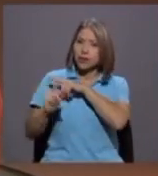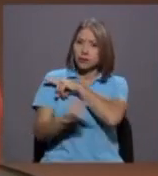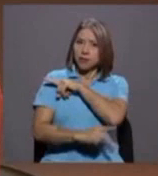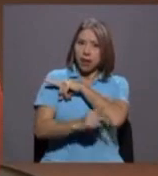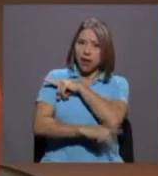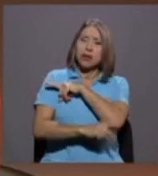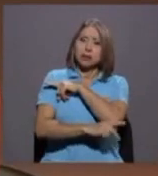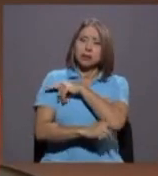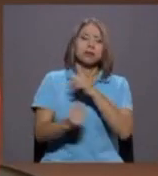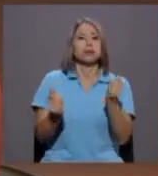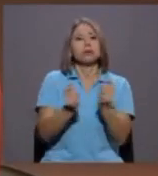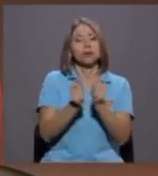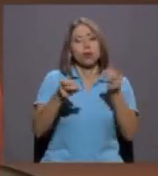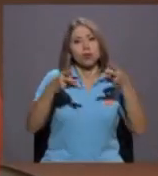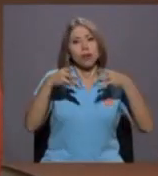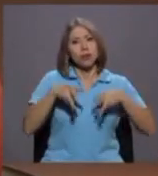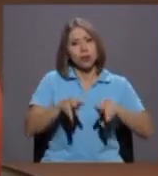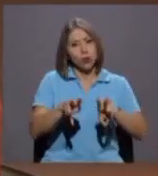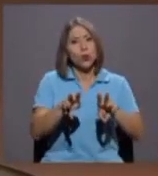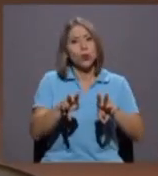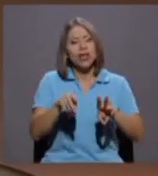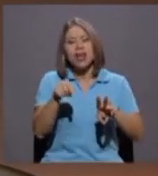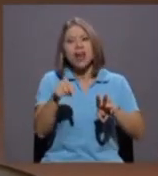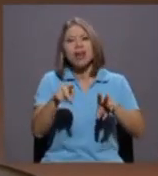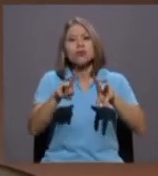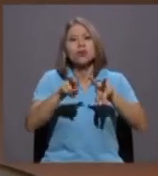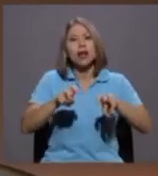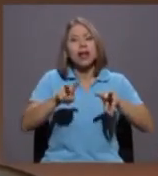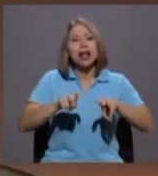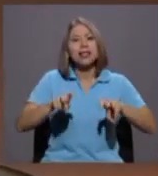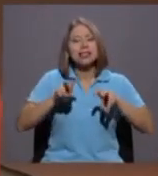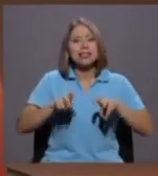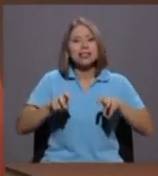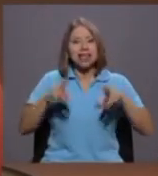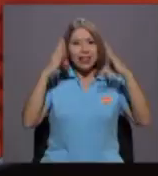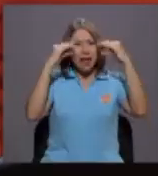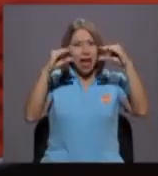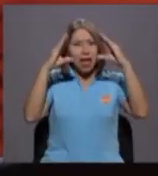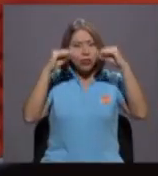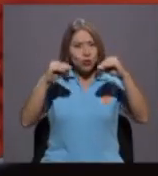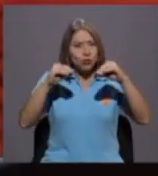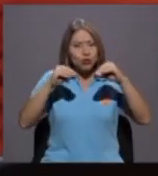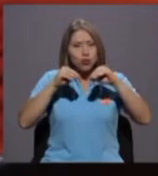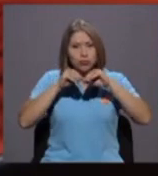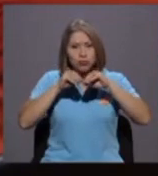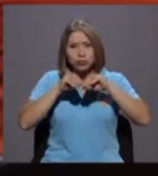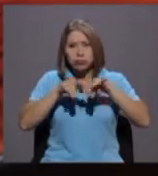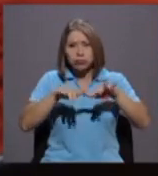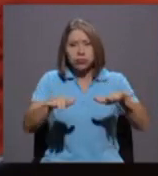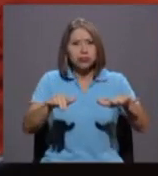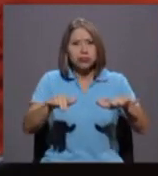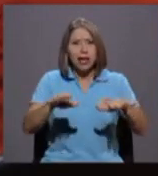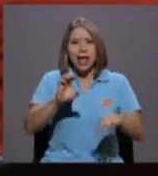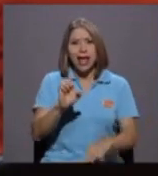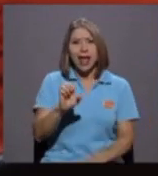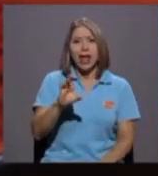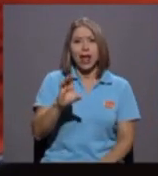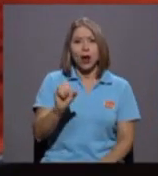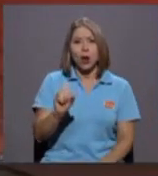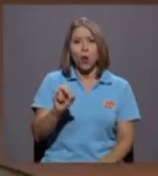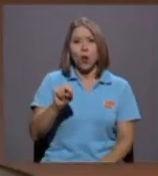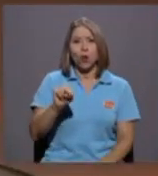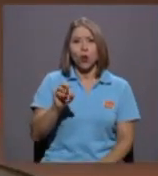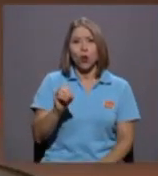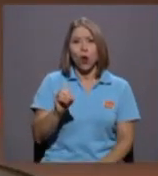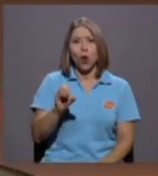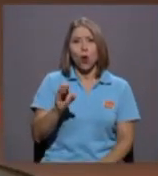con una metodología que es un análisis envolvente de datos, totalmente econométrica,